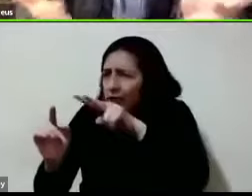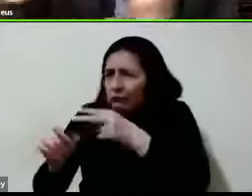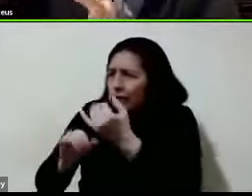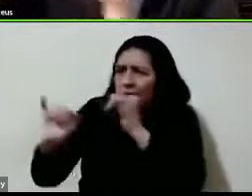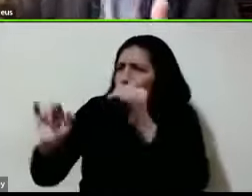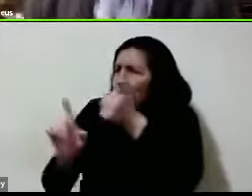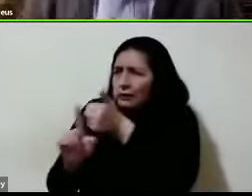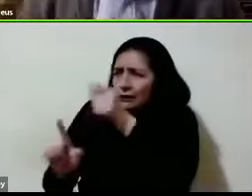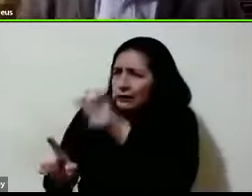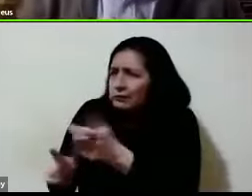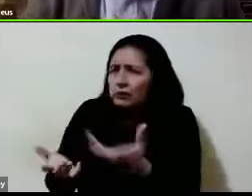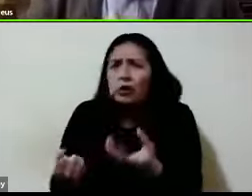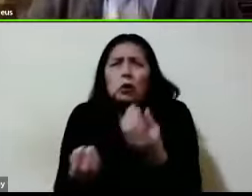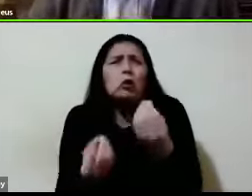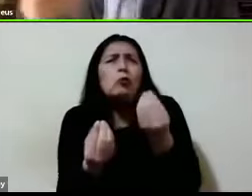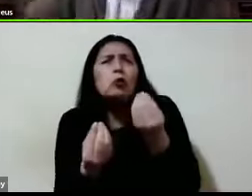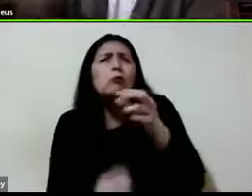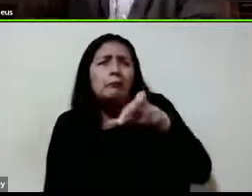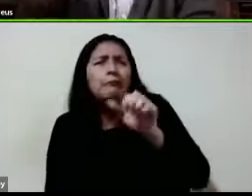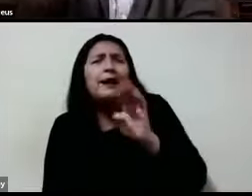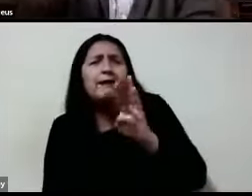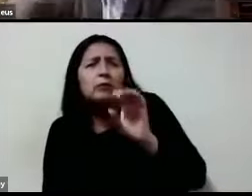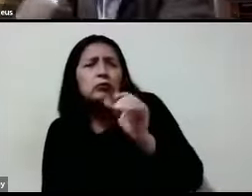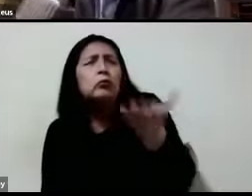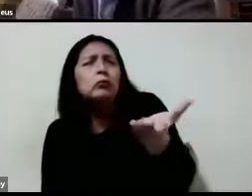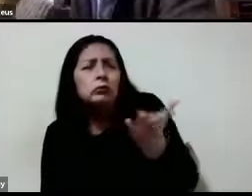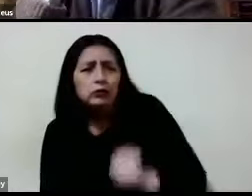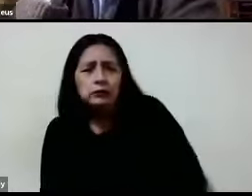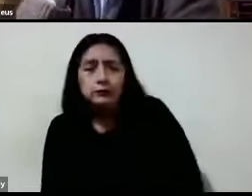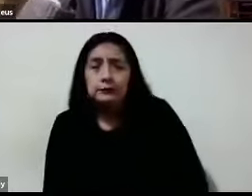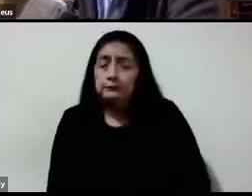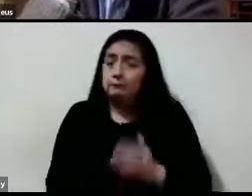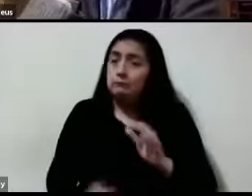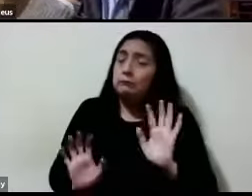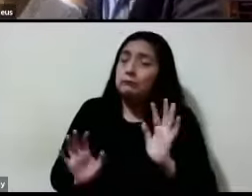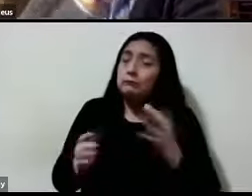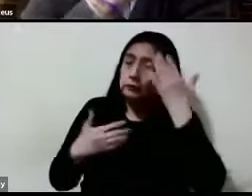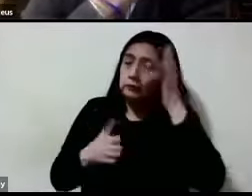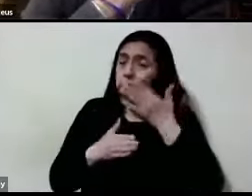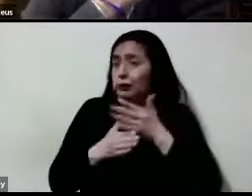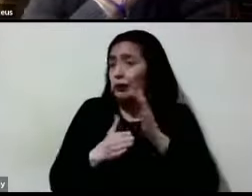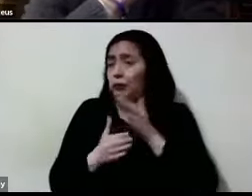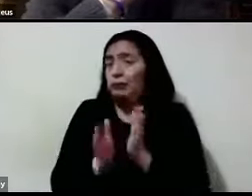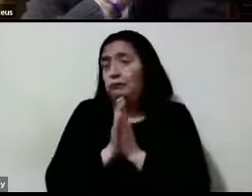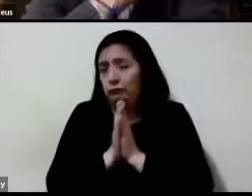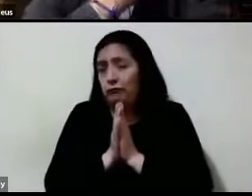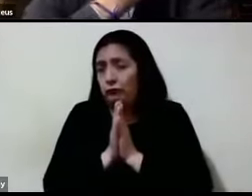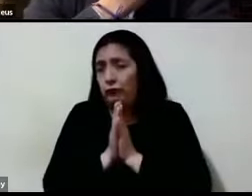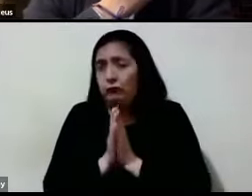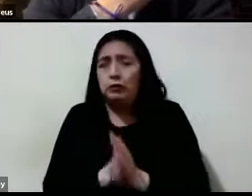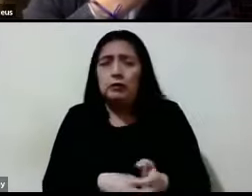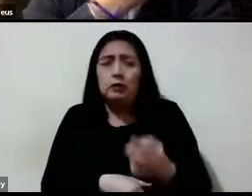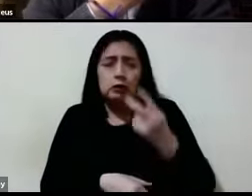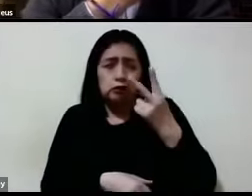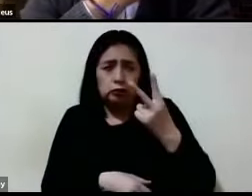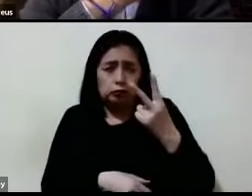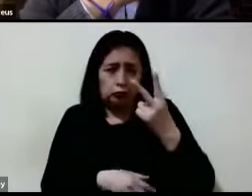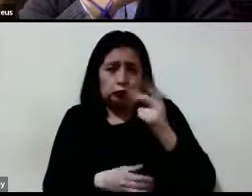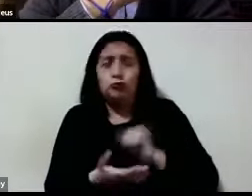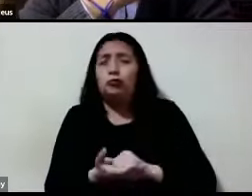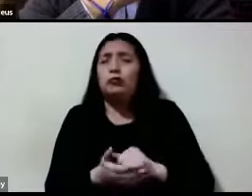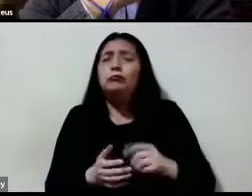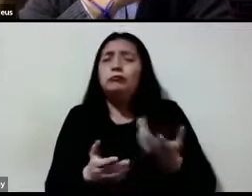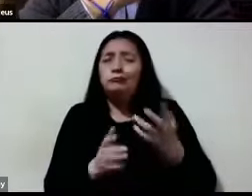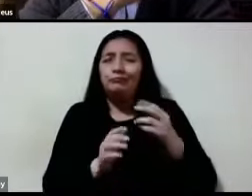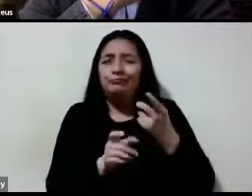Pablo, ¿cómo manejas todo esto? Bueno, primero no sé si pudiesen compartir, por favor, un par de memes